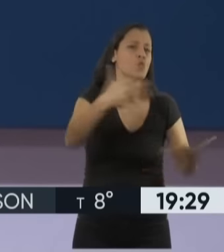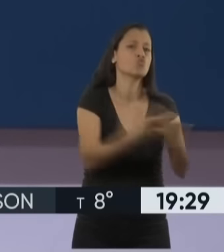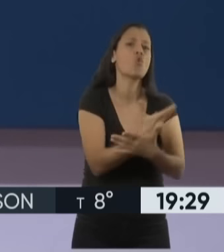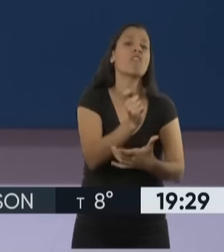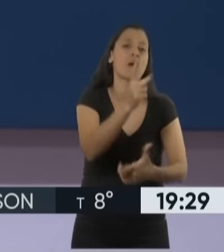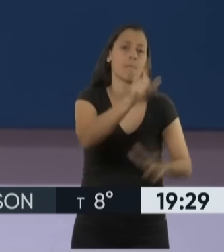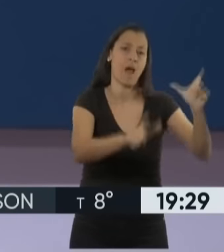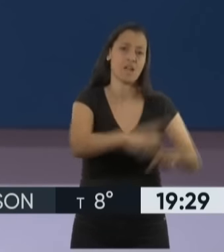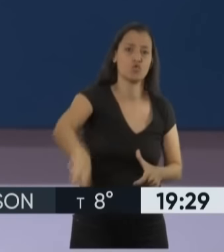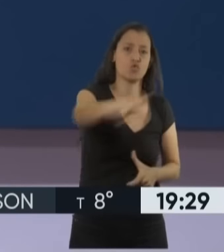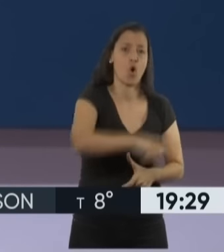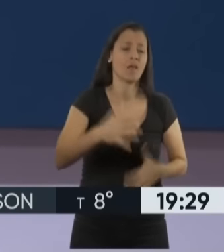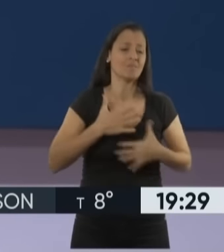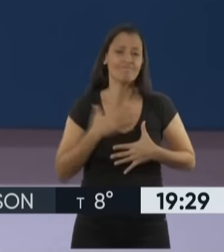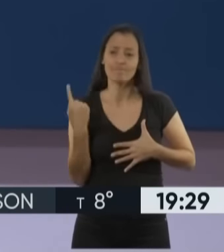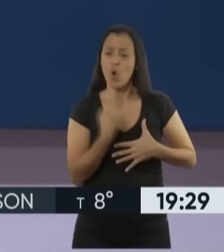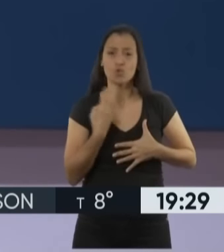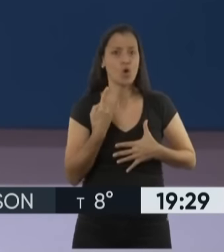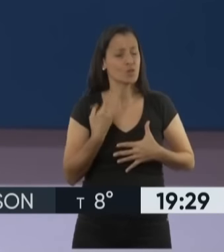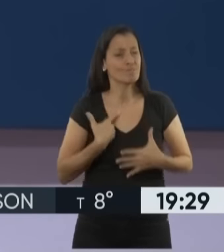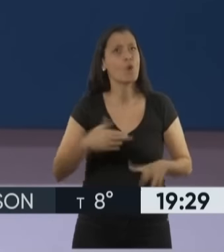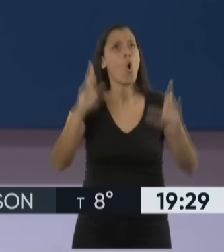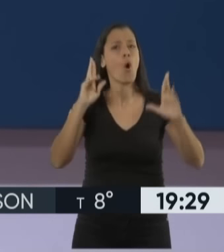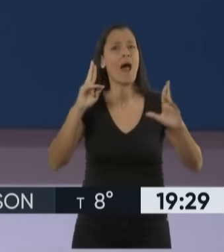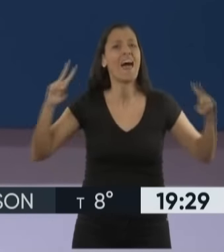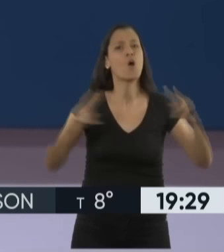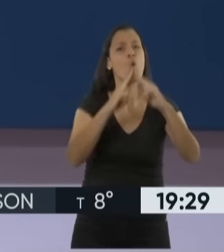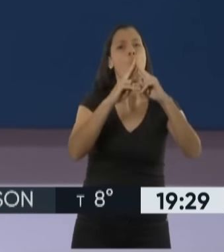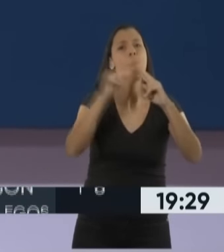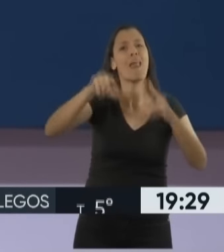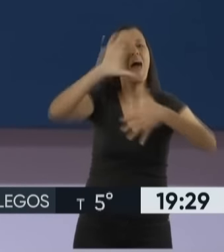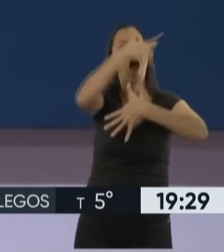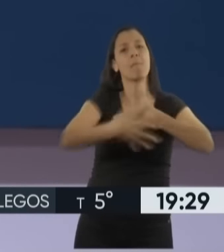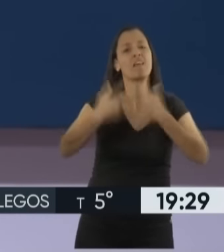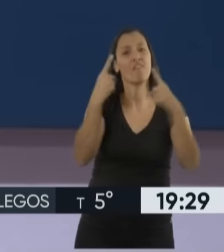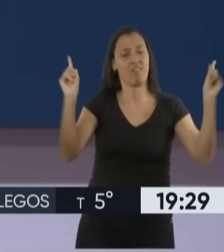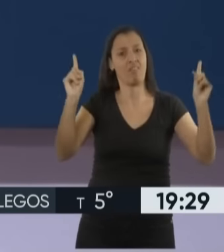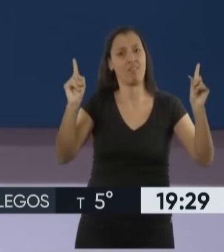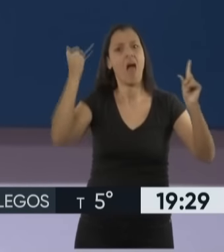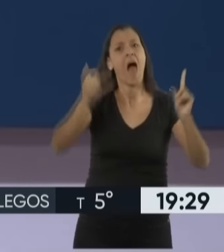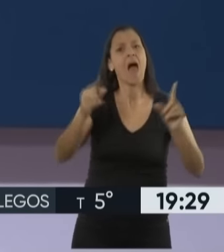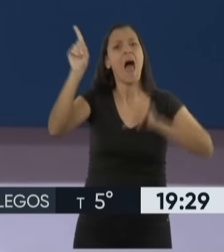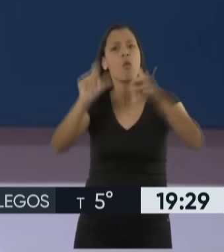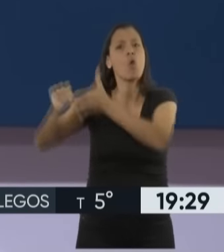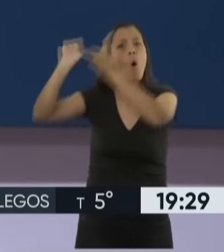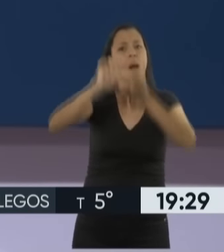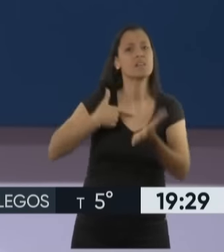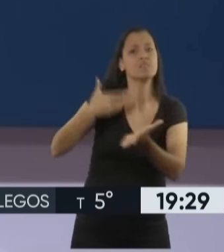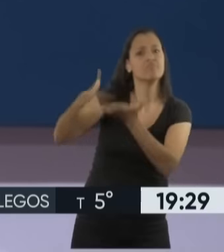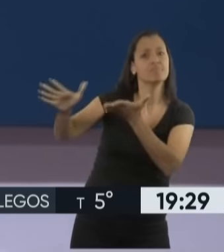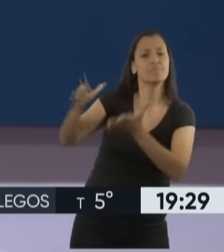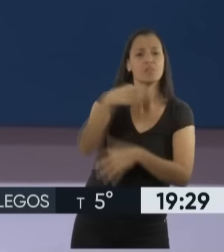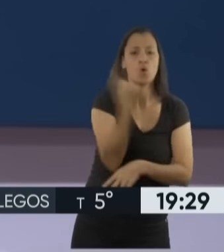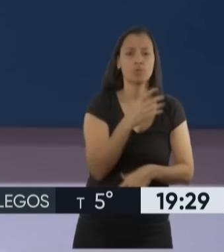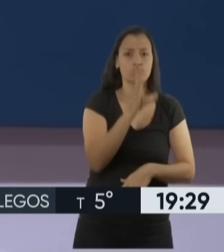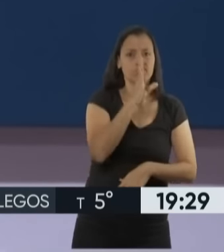definitivamente hubiésemos querido otra cumbre de las américas el silencio de los ausentes nos interpelan